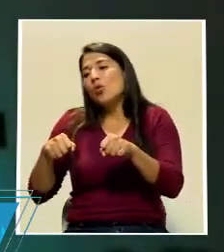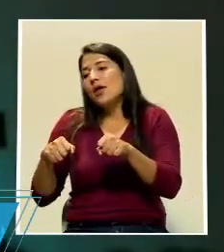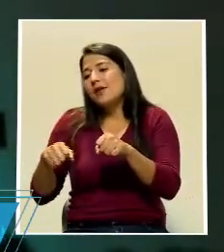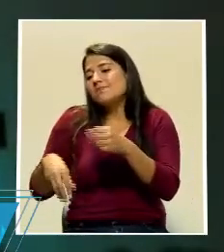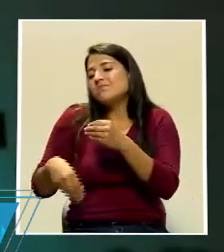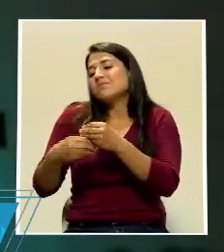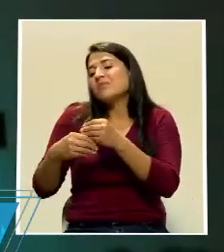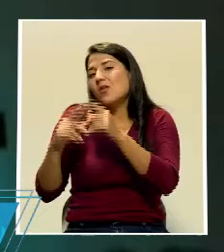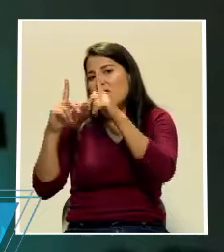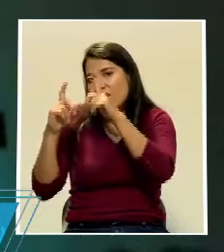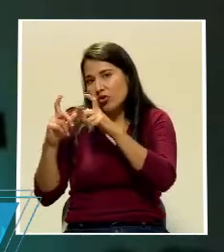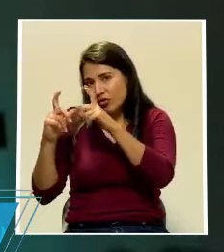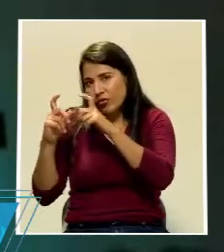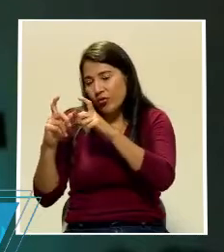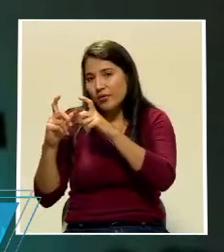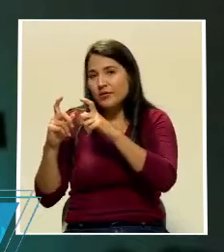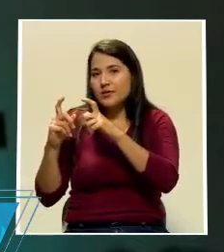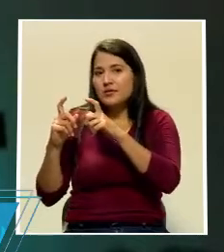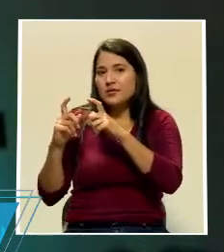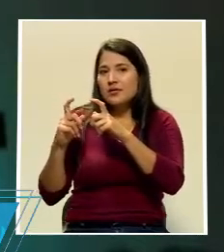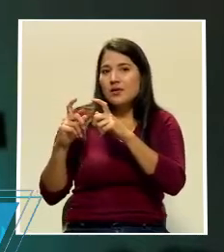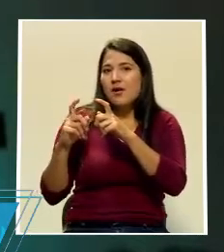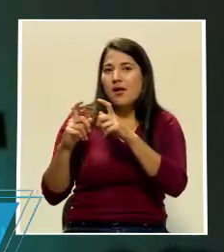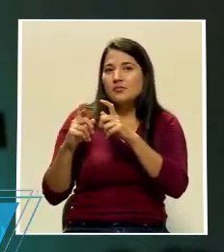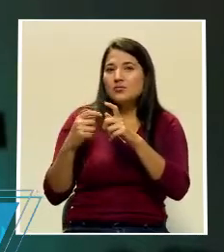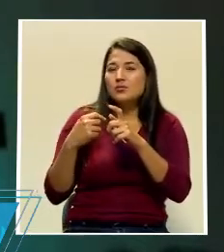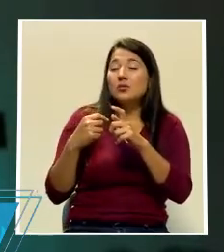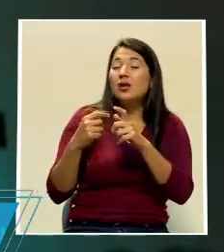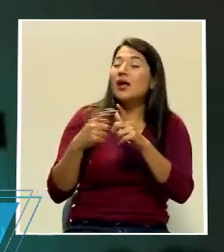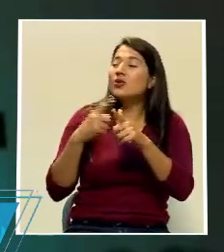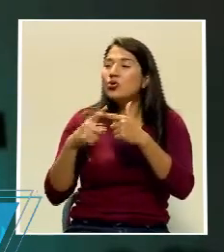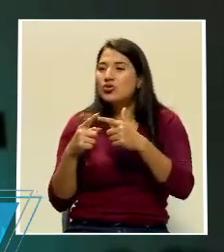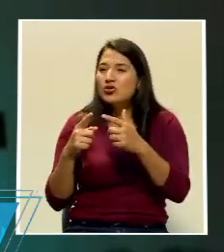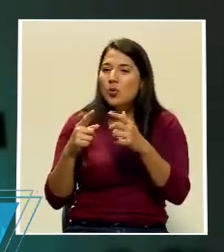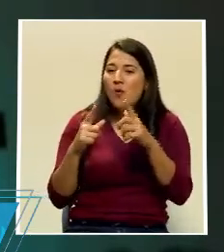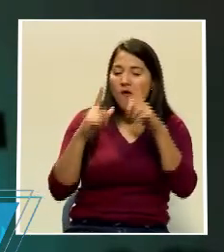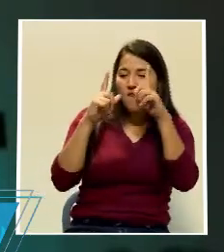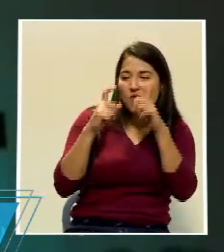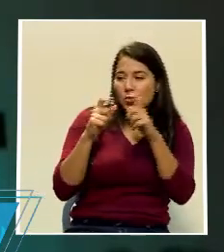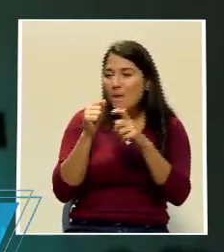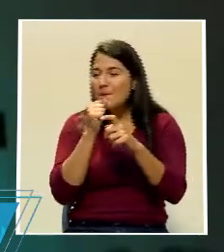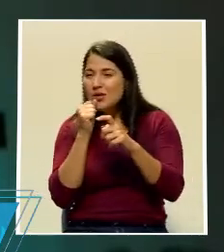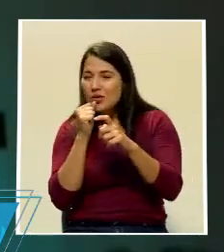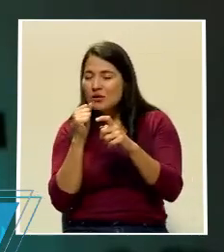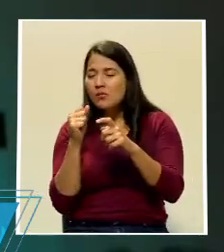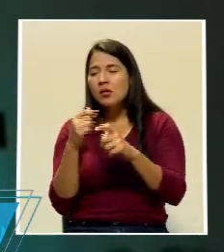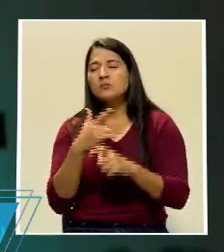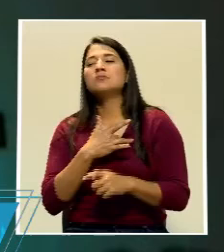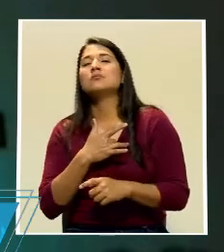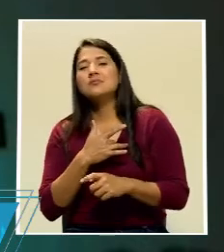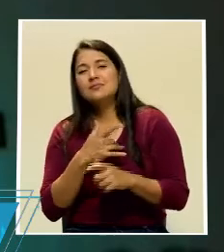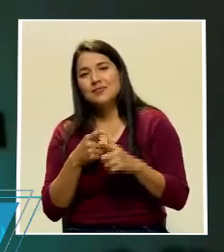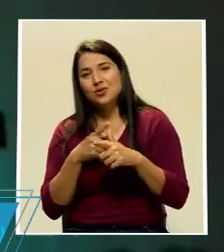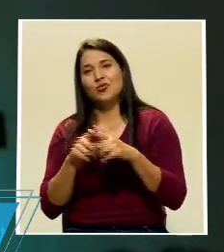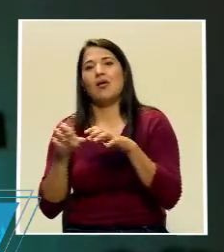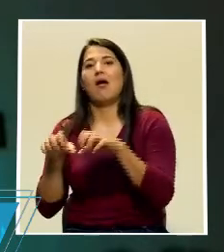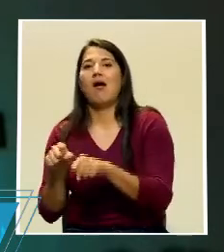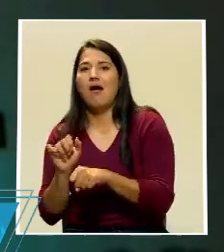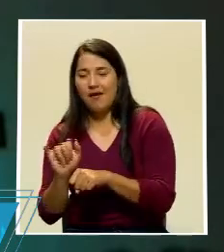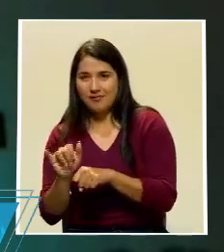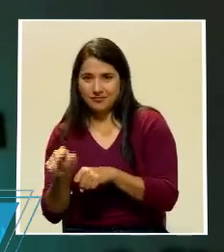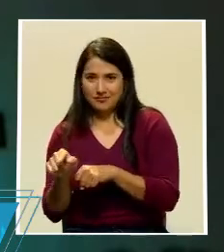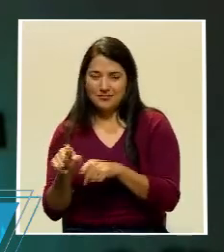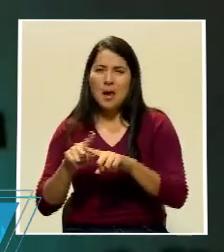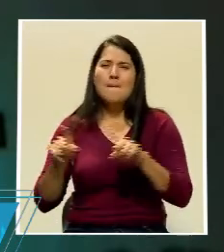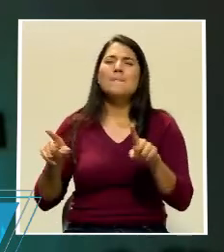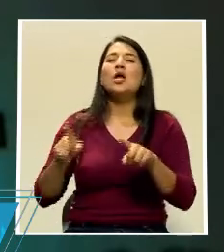que el fotoperiodismo me agarró, me envolvió y me quedé ahí. Pero depende